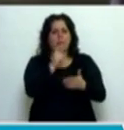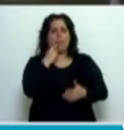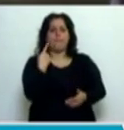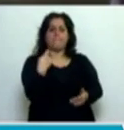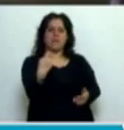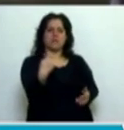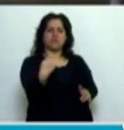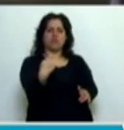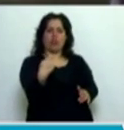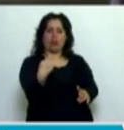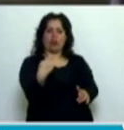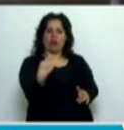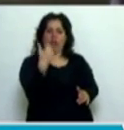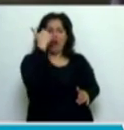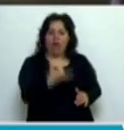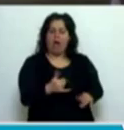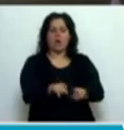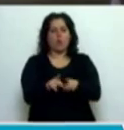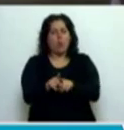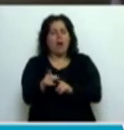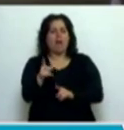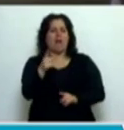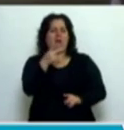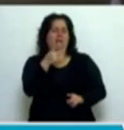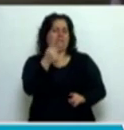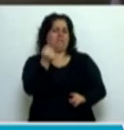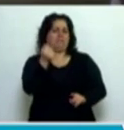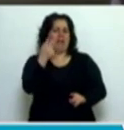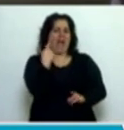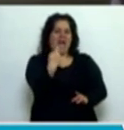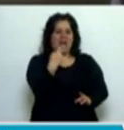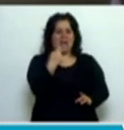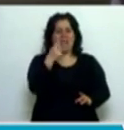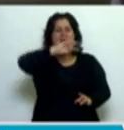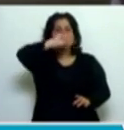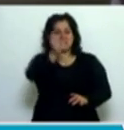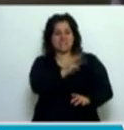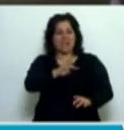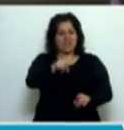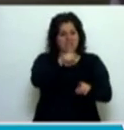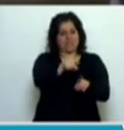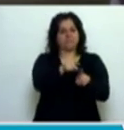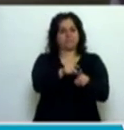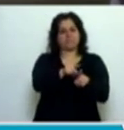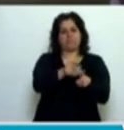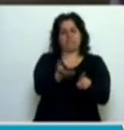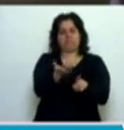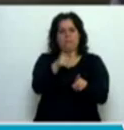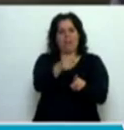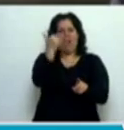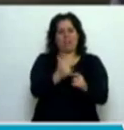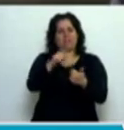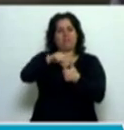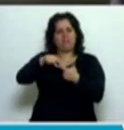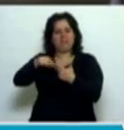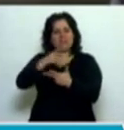pensión. Integran el Fondo de Garantía Sustentable del ANSES. Como ustedes saben, el Fondo de Garantía Sustentable del ANSES compone 3